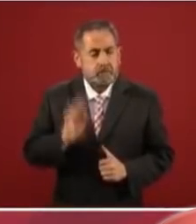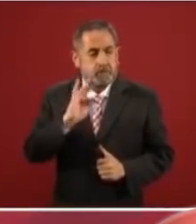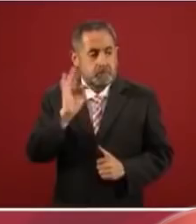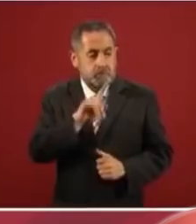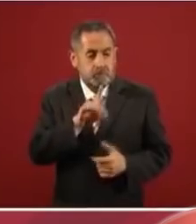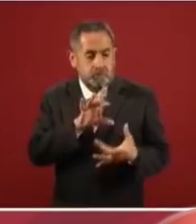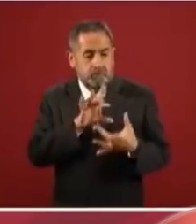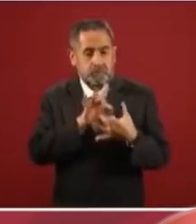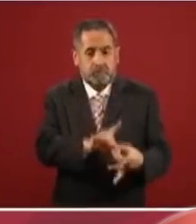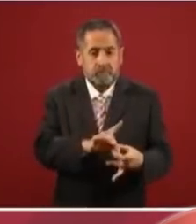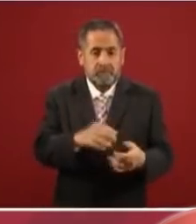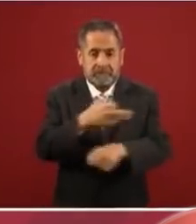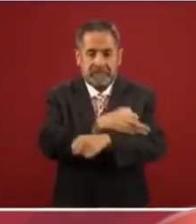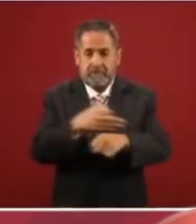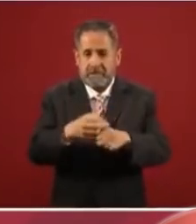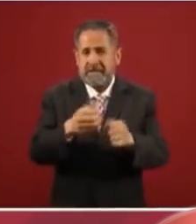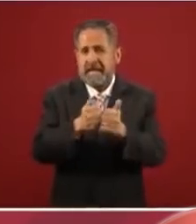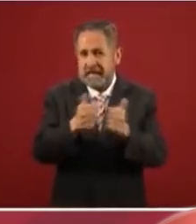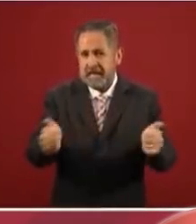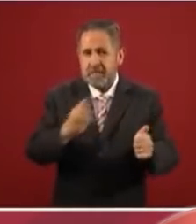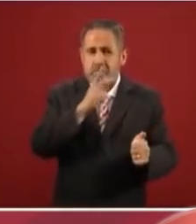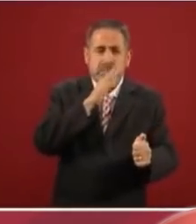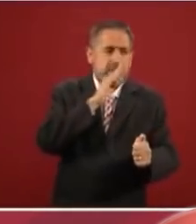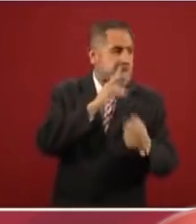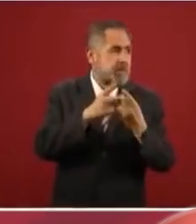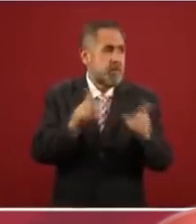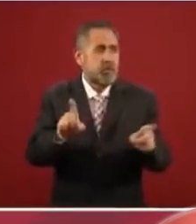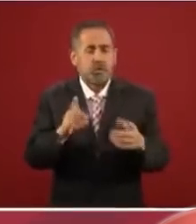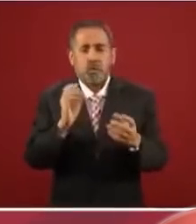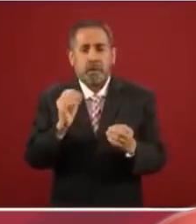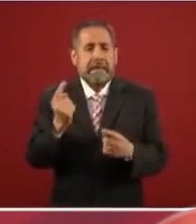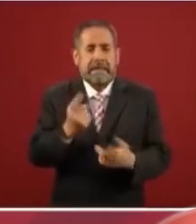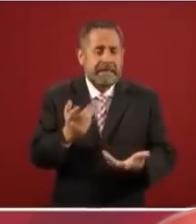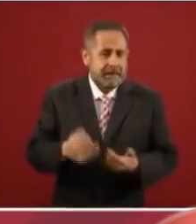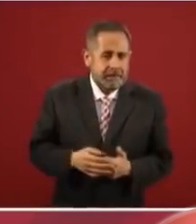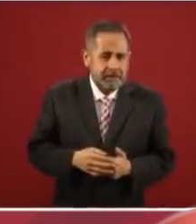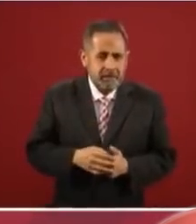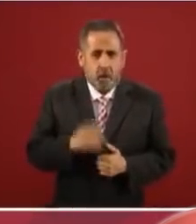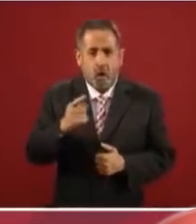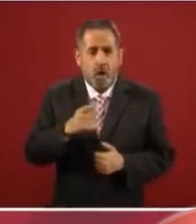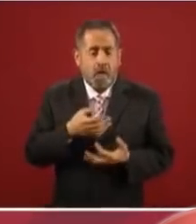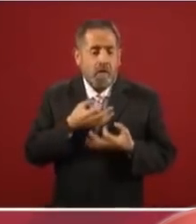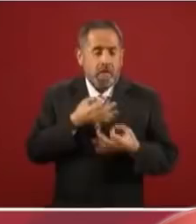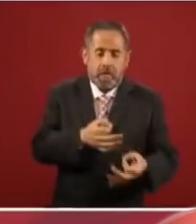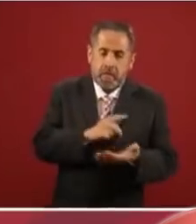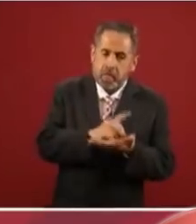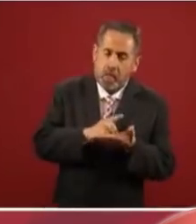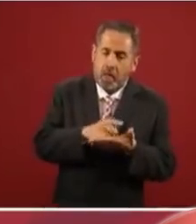formaban parte de familias desintegradas, si tenían que ver con adicciones.